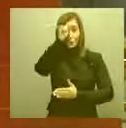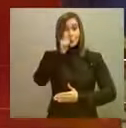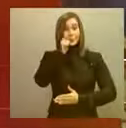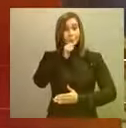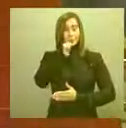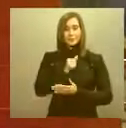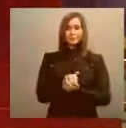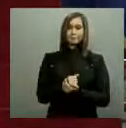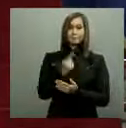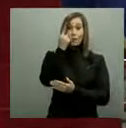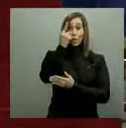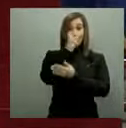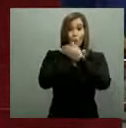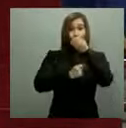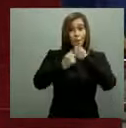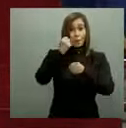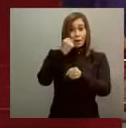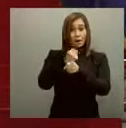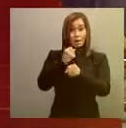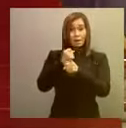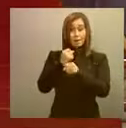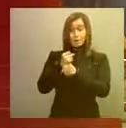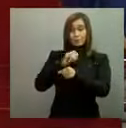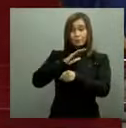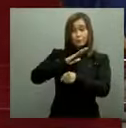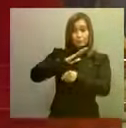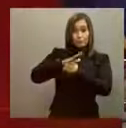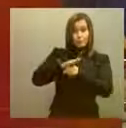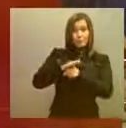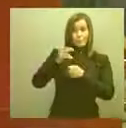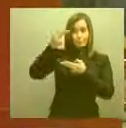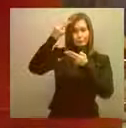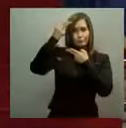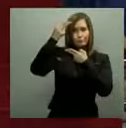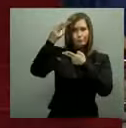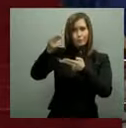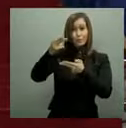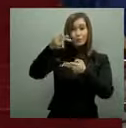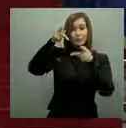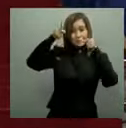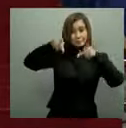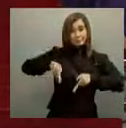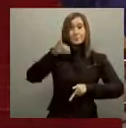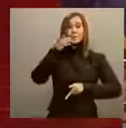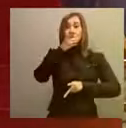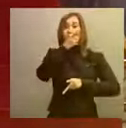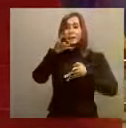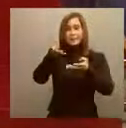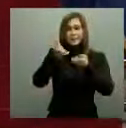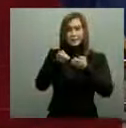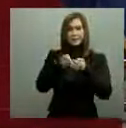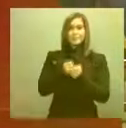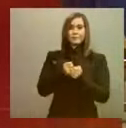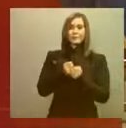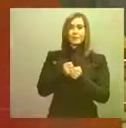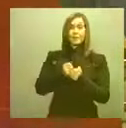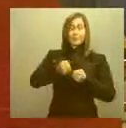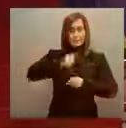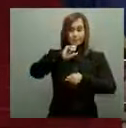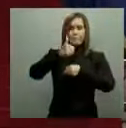Hace un año cumplí con el acto de mayor honor al que un dominicano puede aspirar, juramentarse como presidente